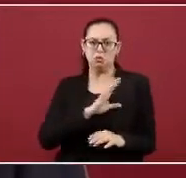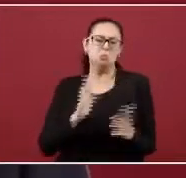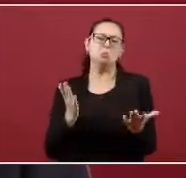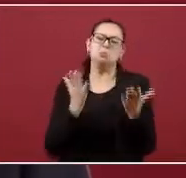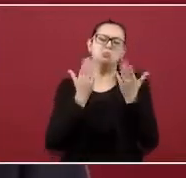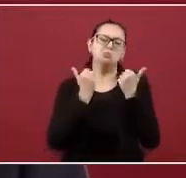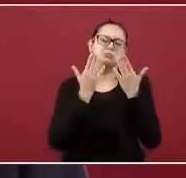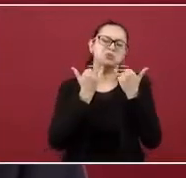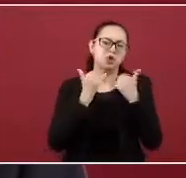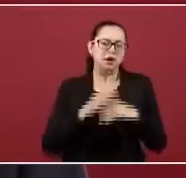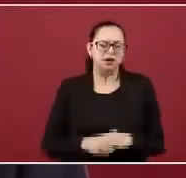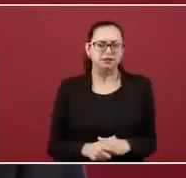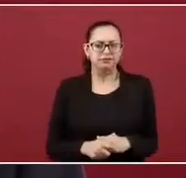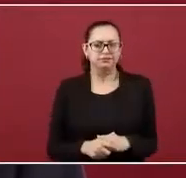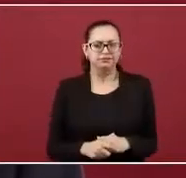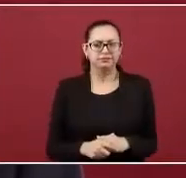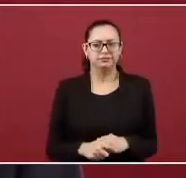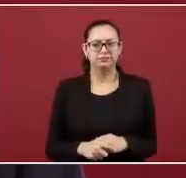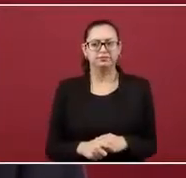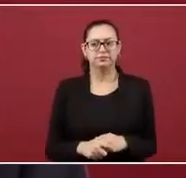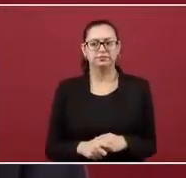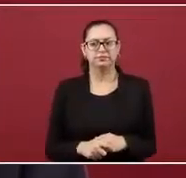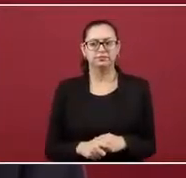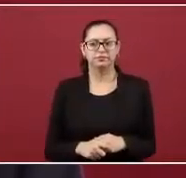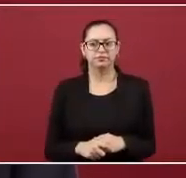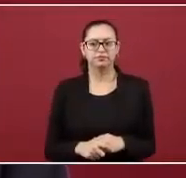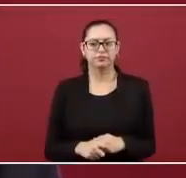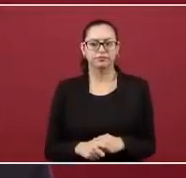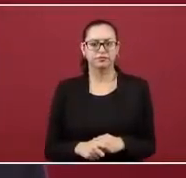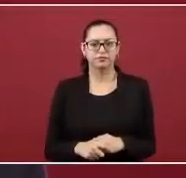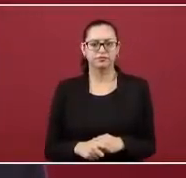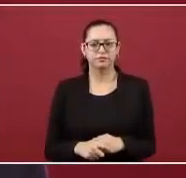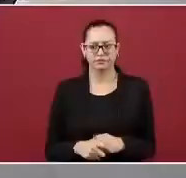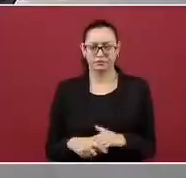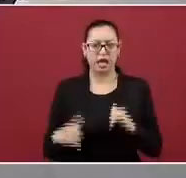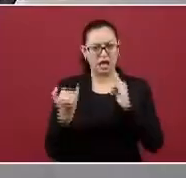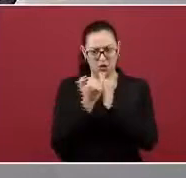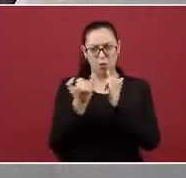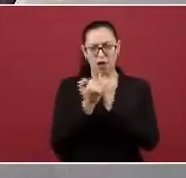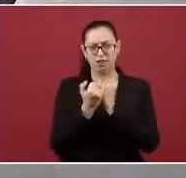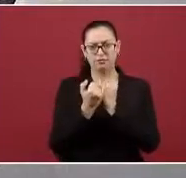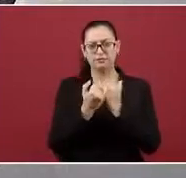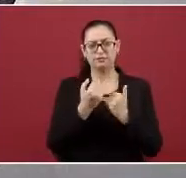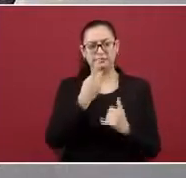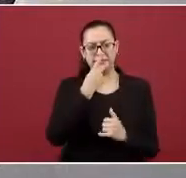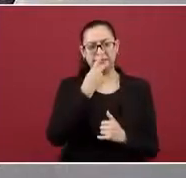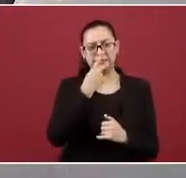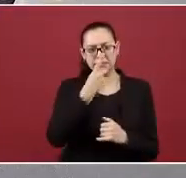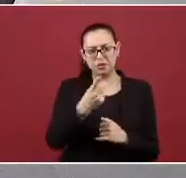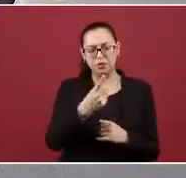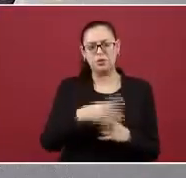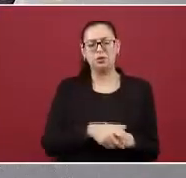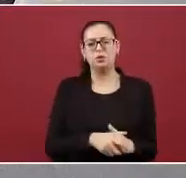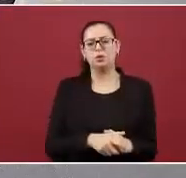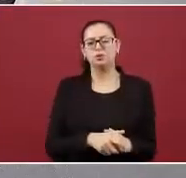También decirles, ya que estamos en este terreno, decirles